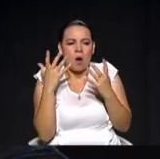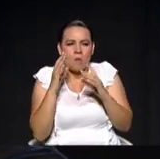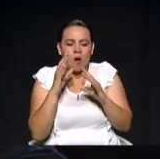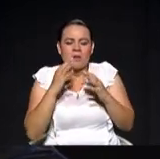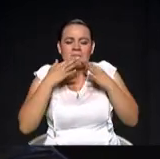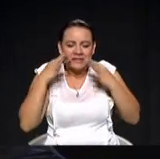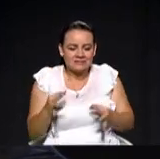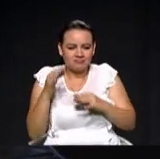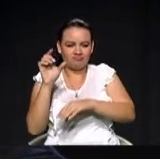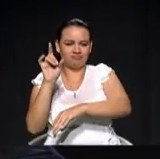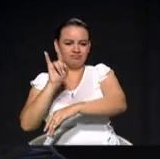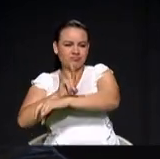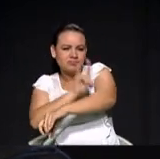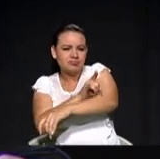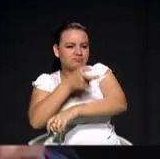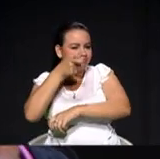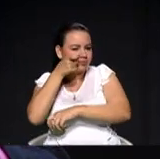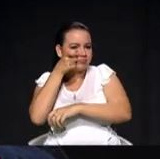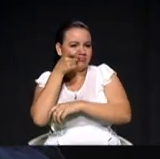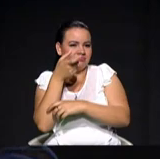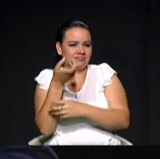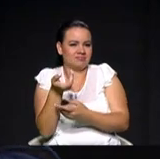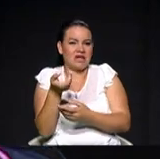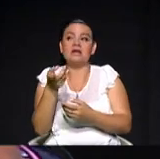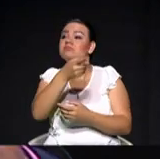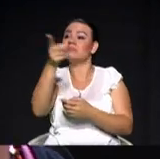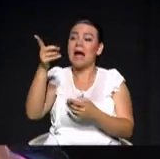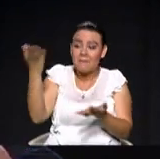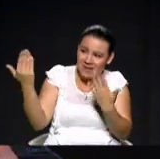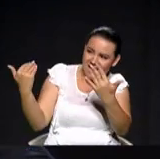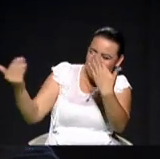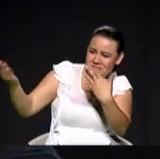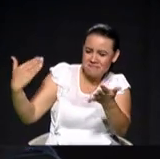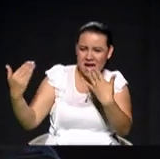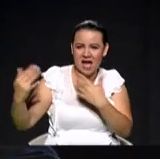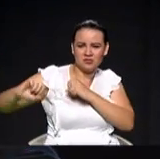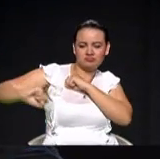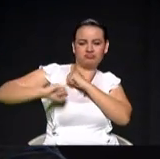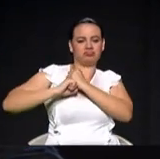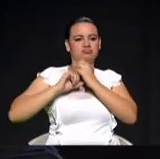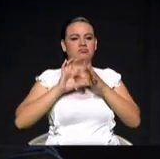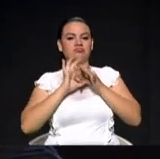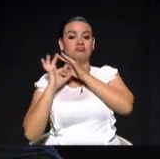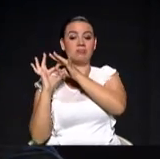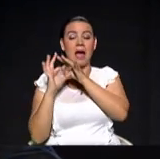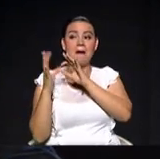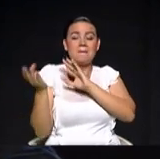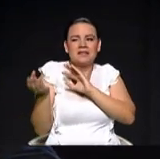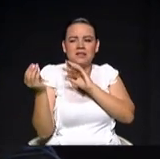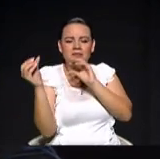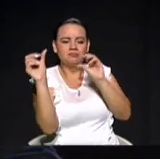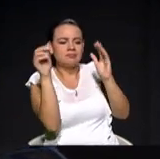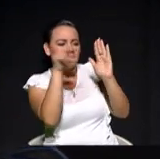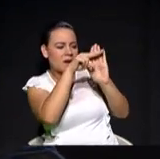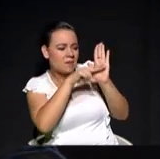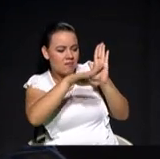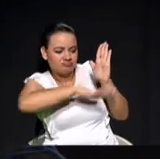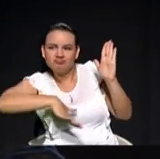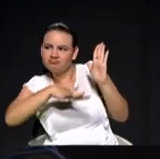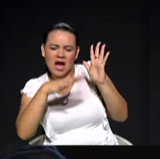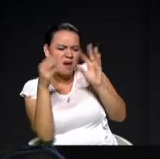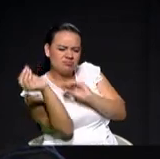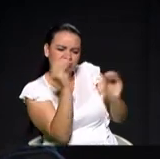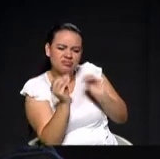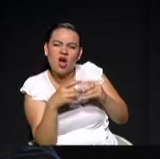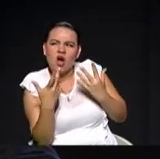asiento todos los alcaldes y se puedan aunar esfuerzos diseñar políticas para combatir estos grupos sobre